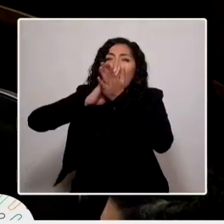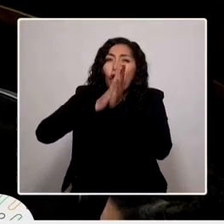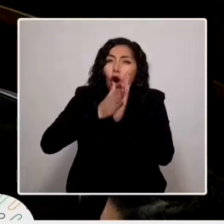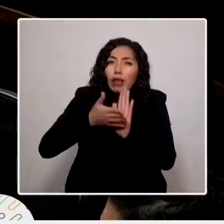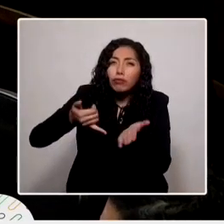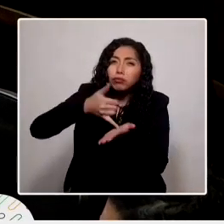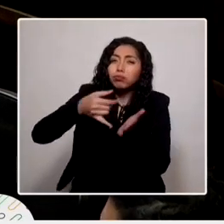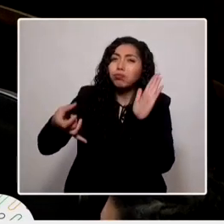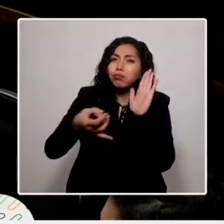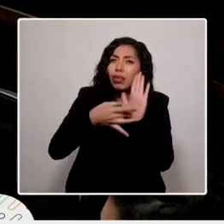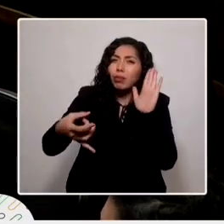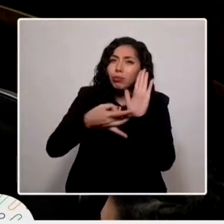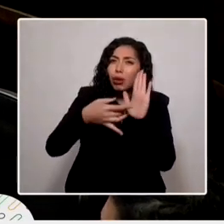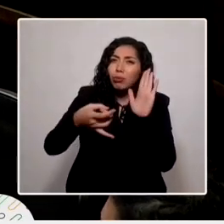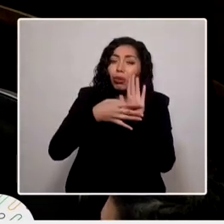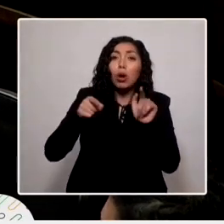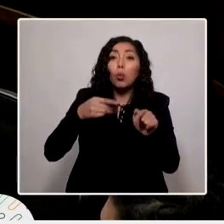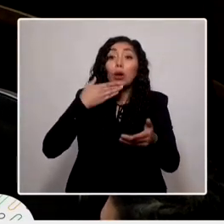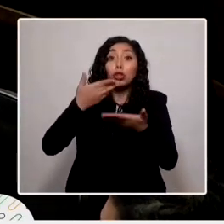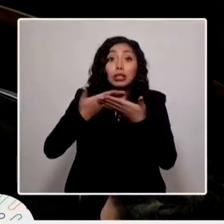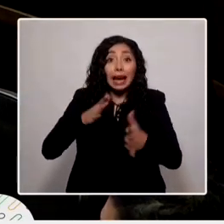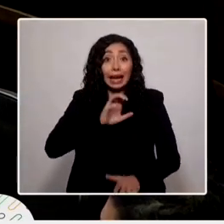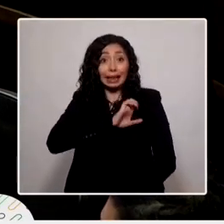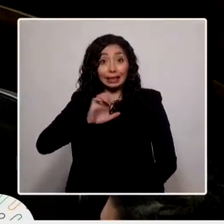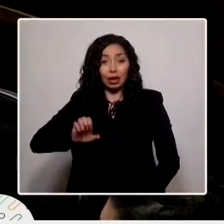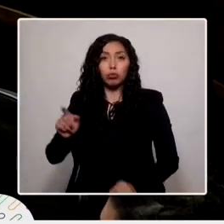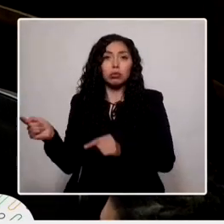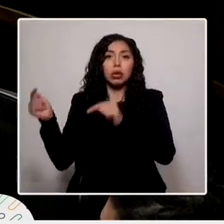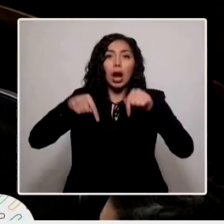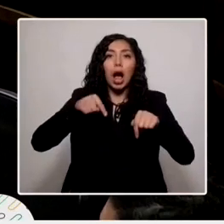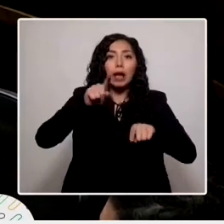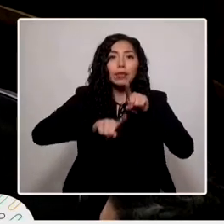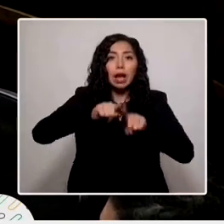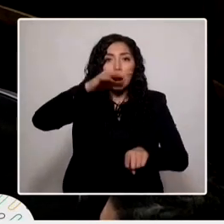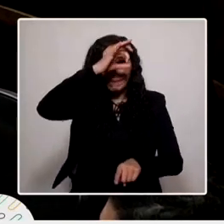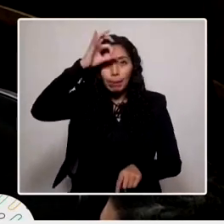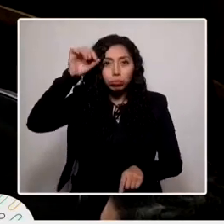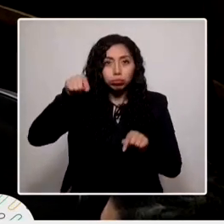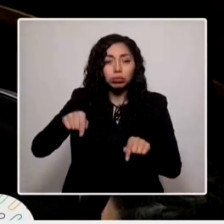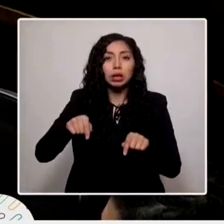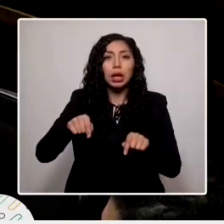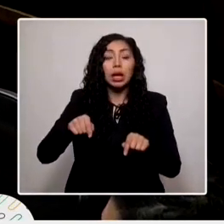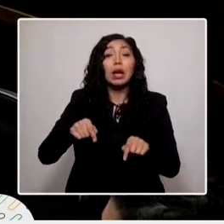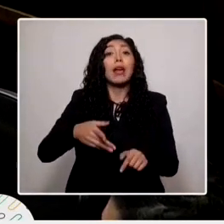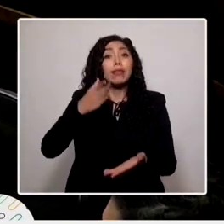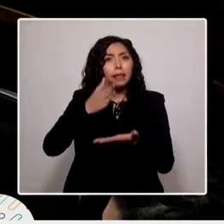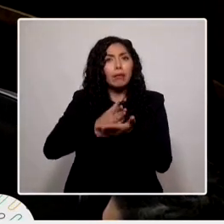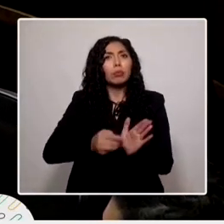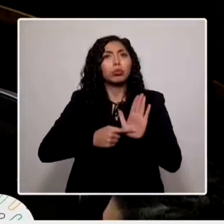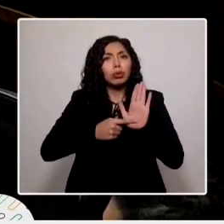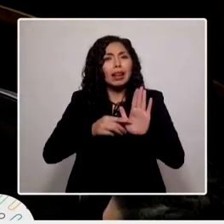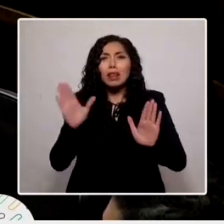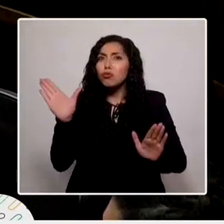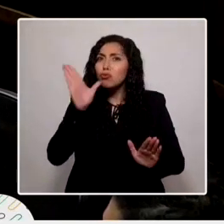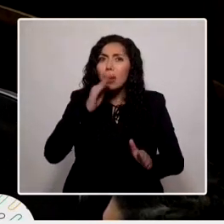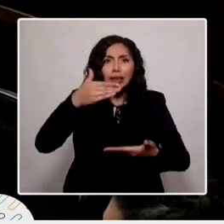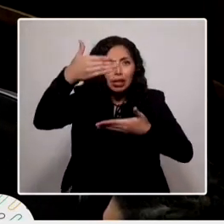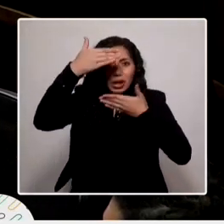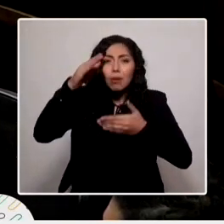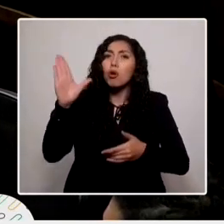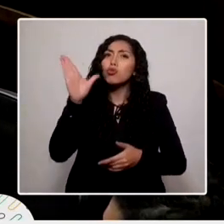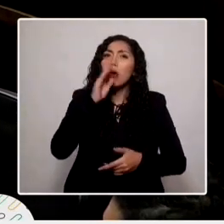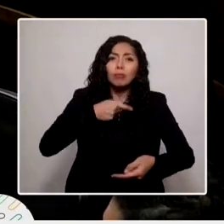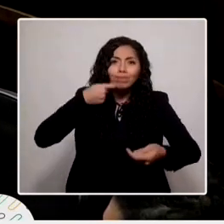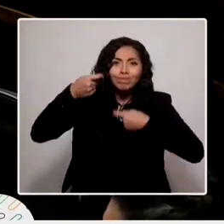llegada del Estado a Gualmapu, para dejar en evidencia que no hay terrorismo, que no hay narcoterrorismo,